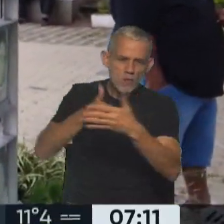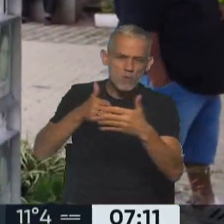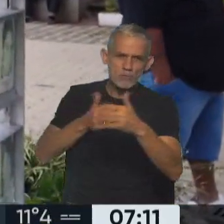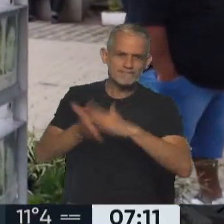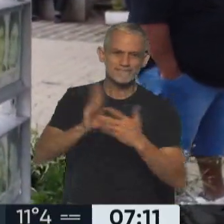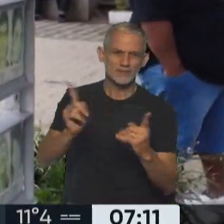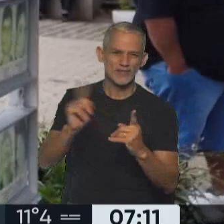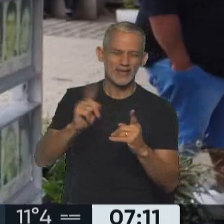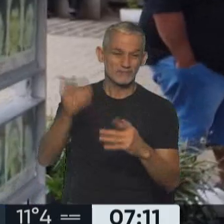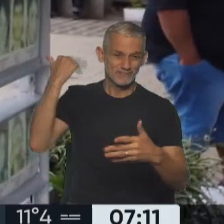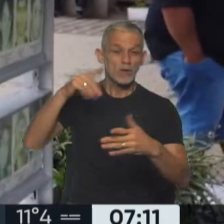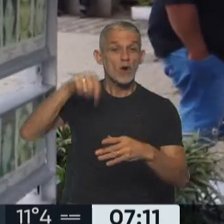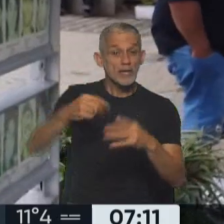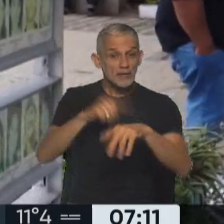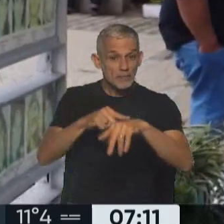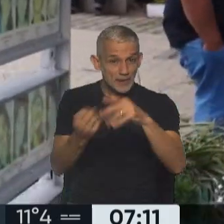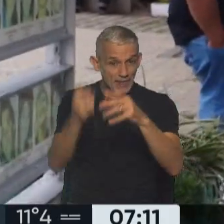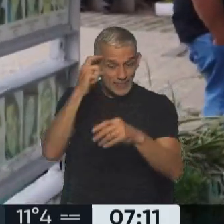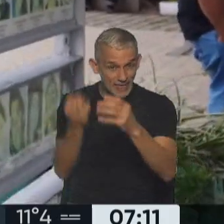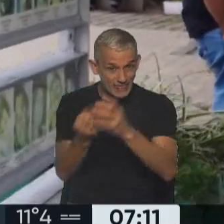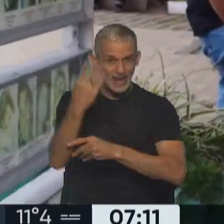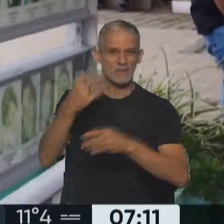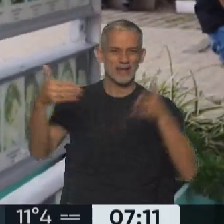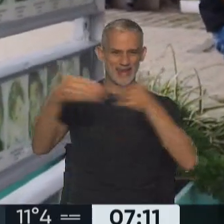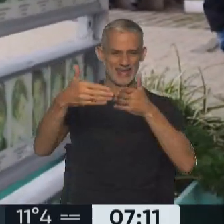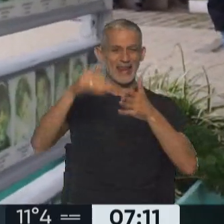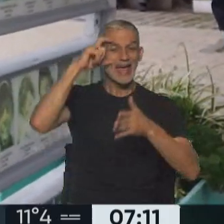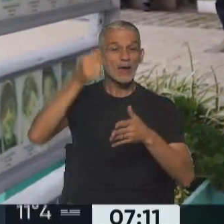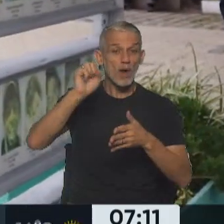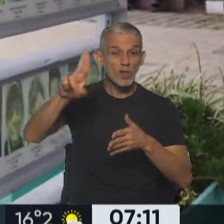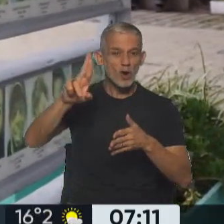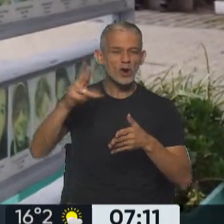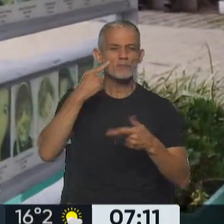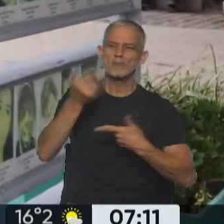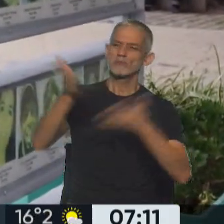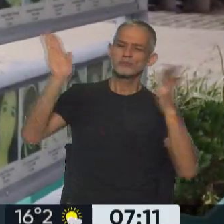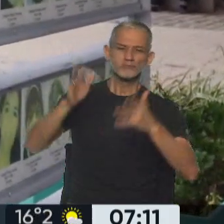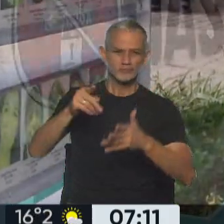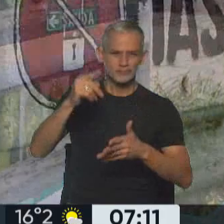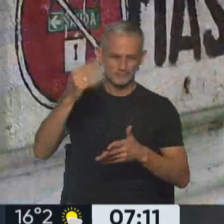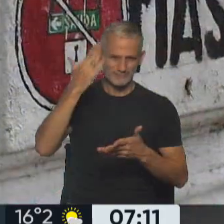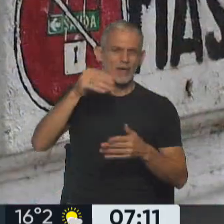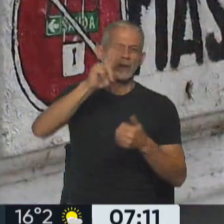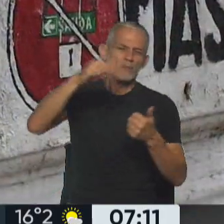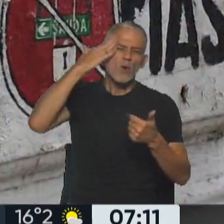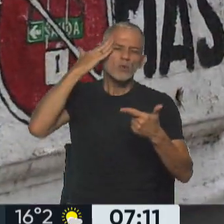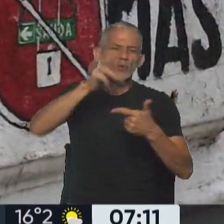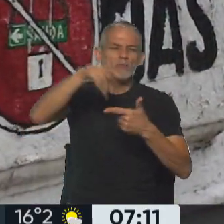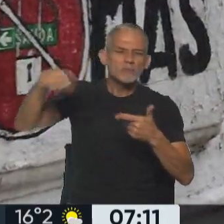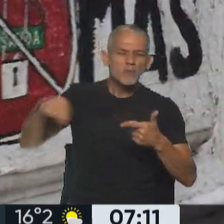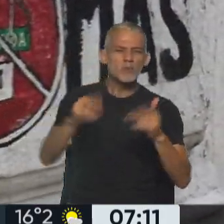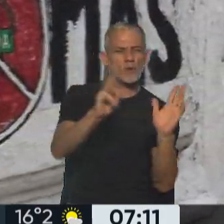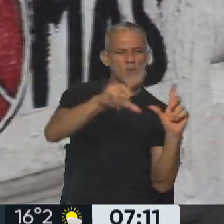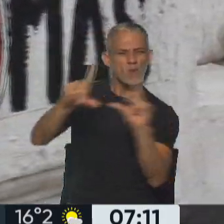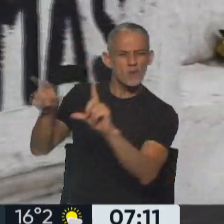la mañana en ese lugar, Bartolomé Mitre y Ecuador, se va a inaugurar el evento Arte y Memoria, que incluye muestras de mosaicismo, muralismo